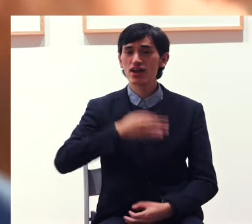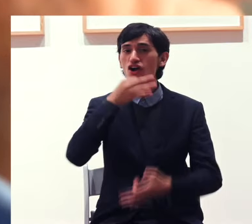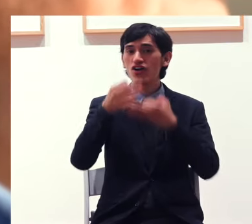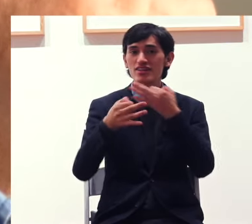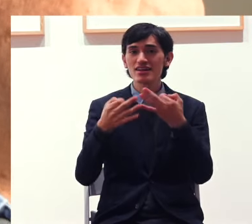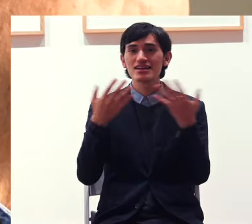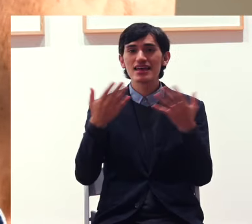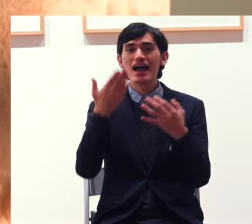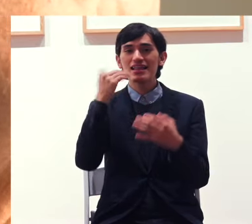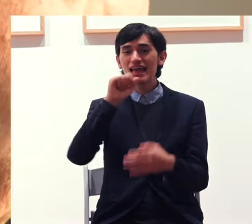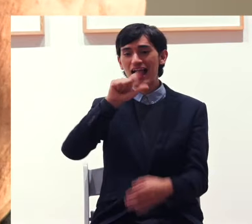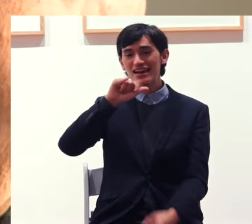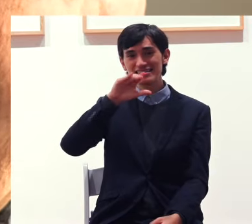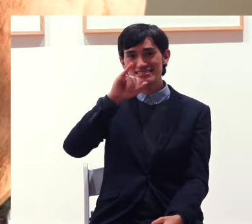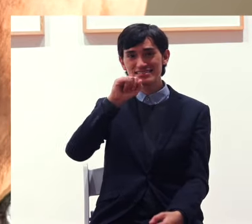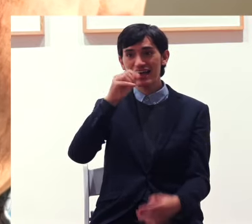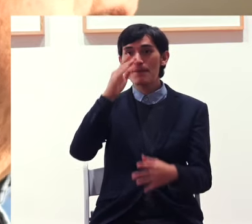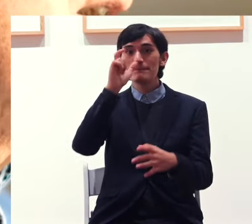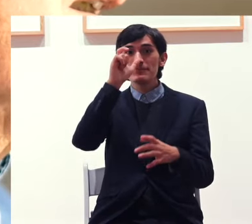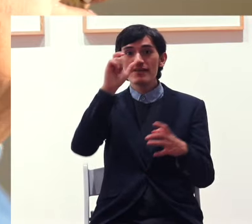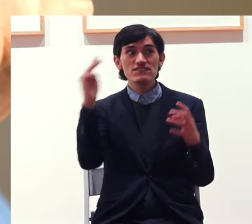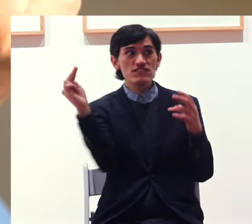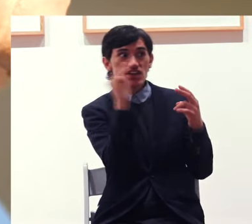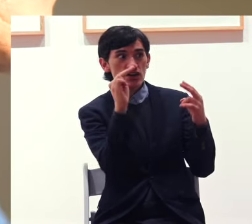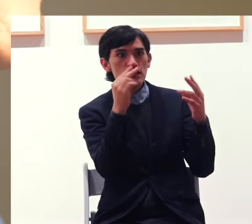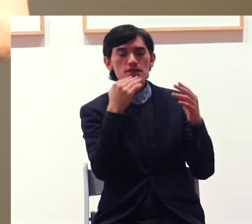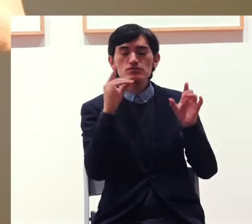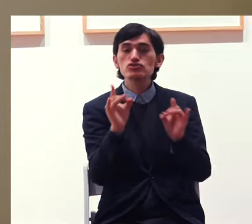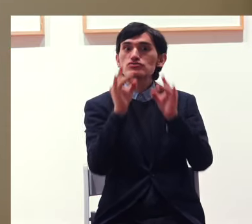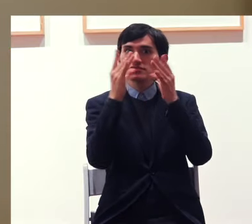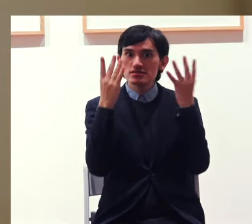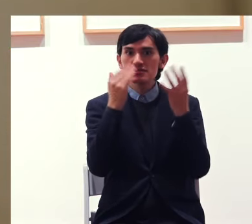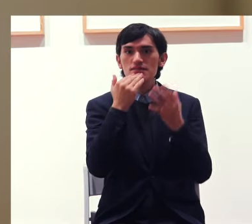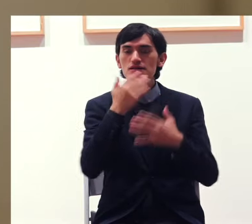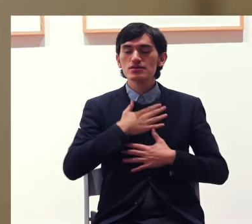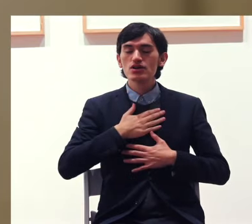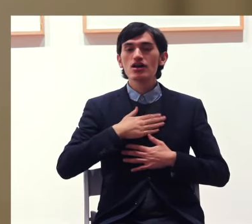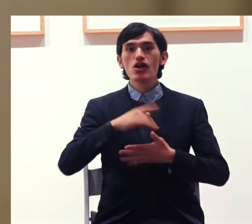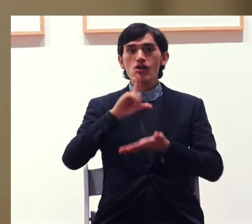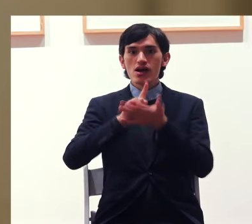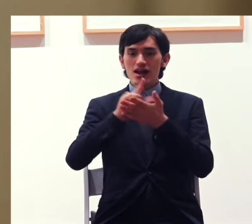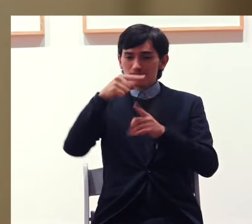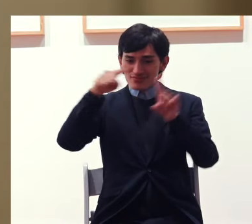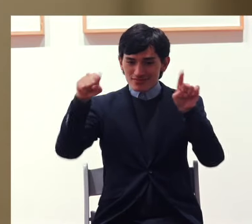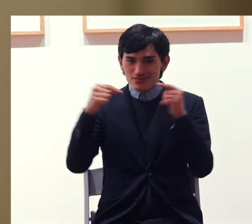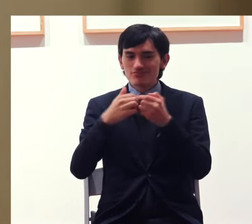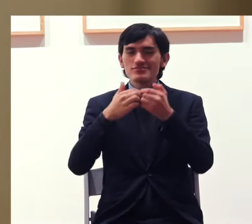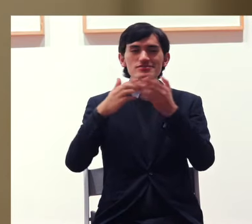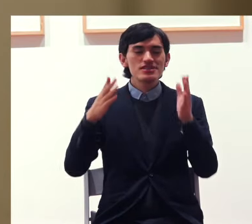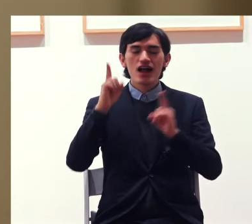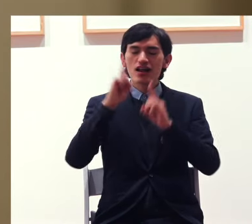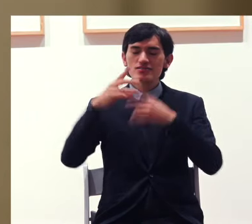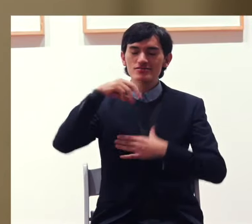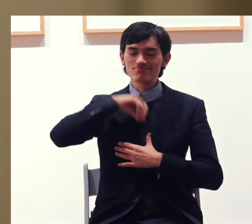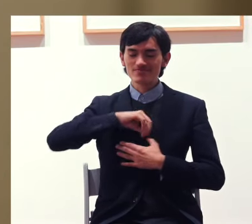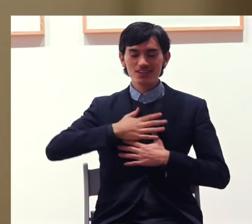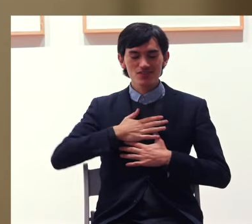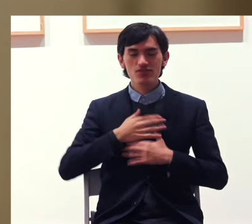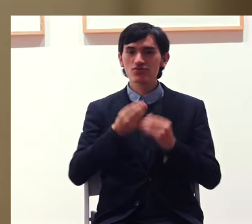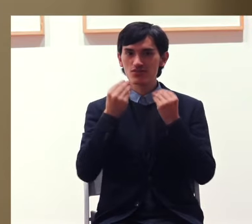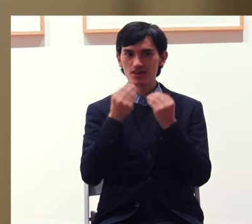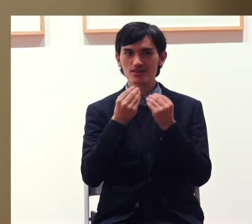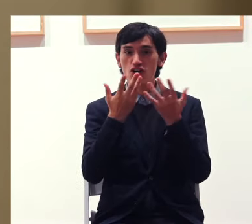Como que también les quería contar que cuando conoce a Alicia Vega, cuando la vio, quedó suspendido y quedó en paz, en un lugar de liberación, en algo